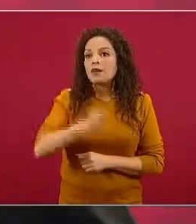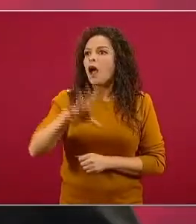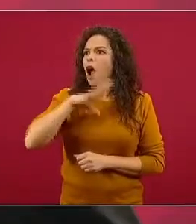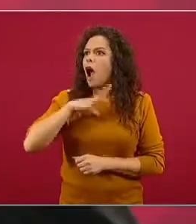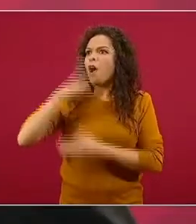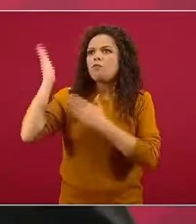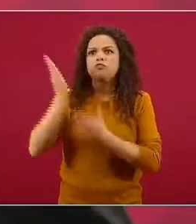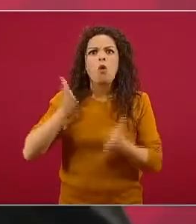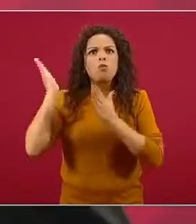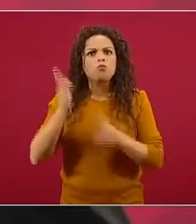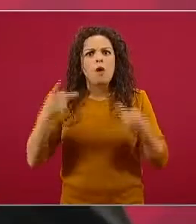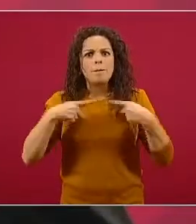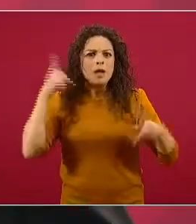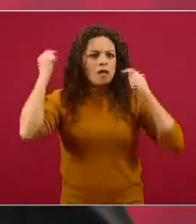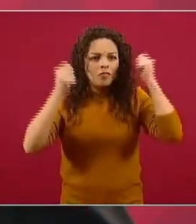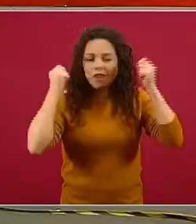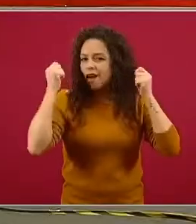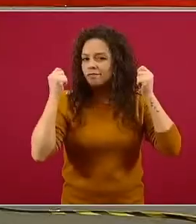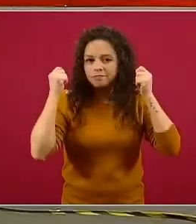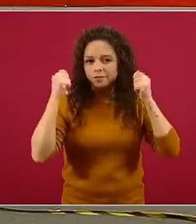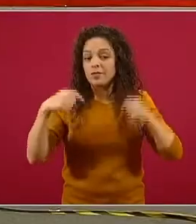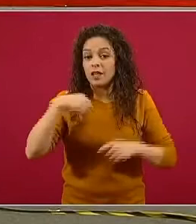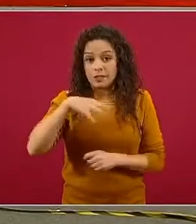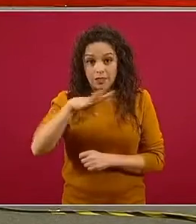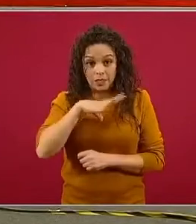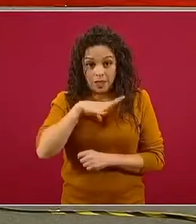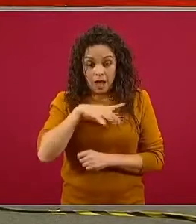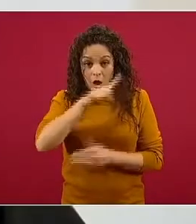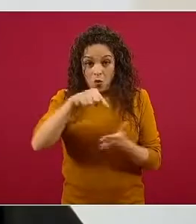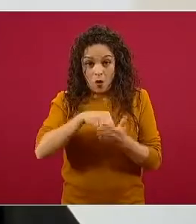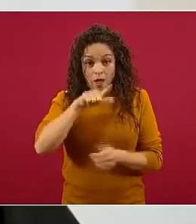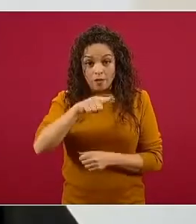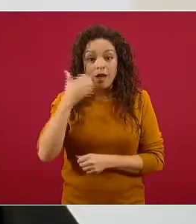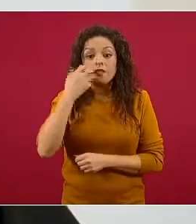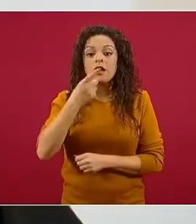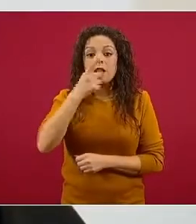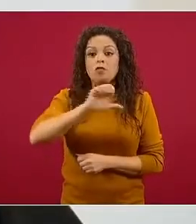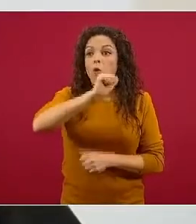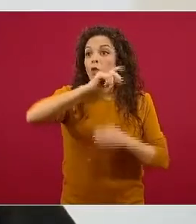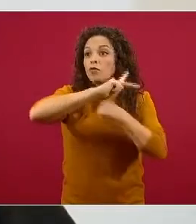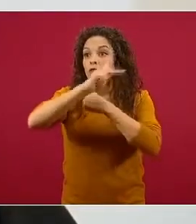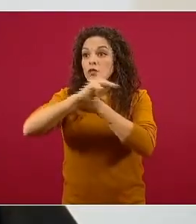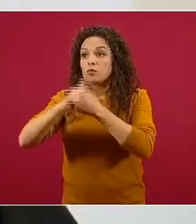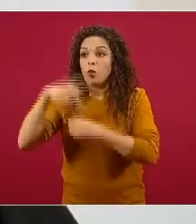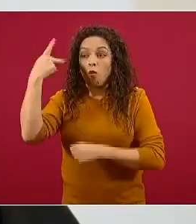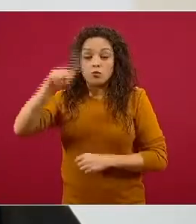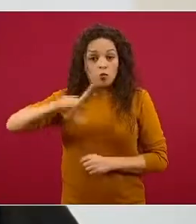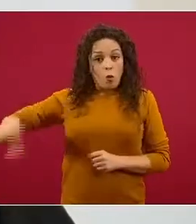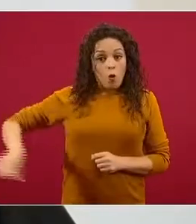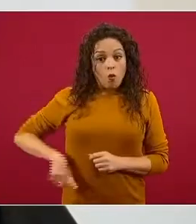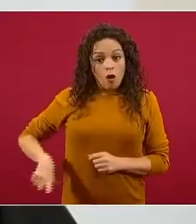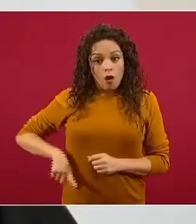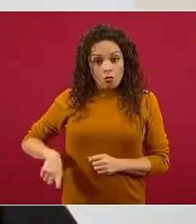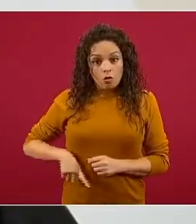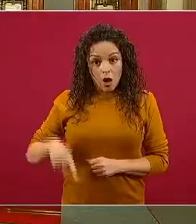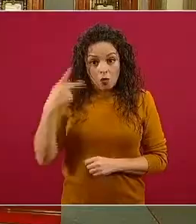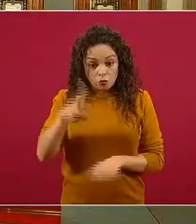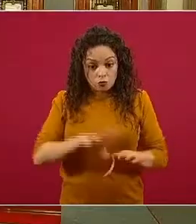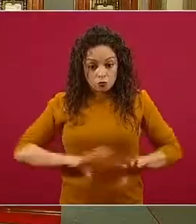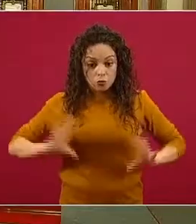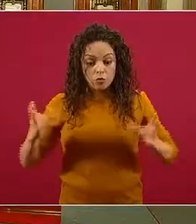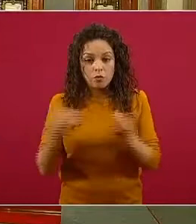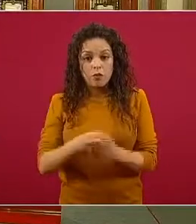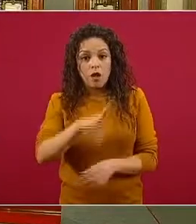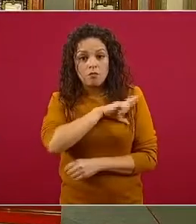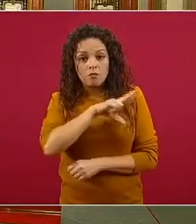captadas. Y si estamos en el lugar 17, quiere decir que hay 16 naciones que sus gobiernos, su sector privado,